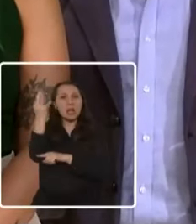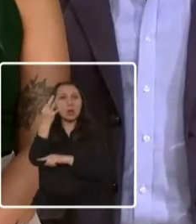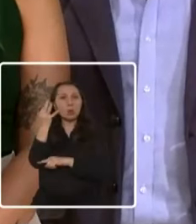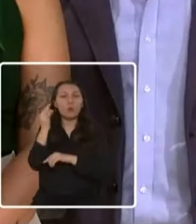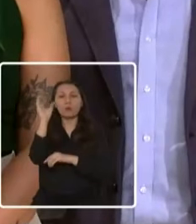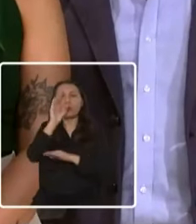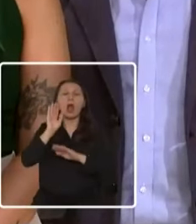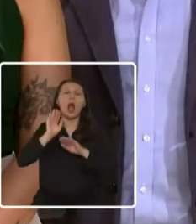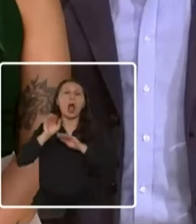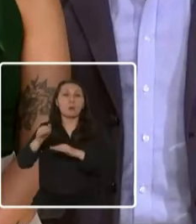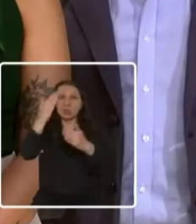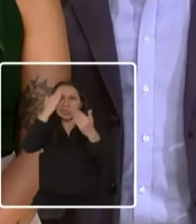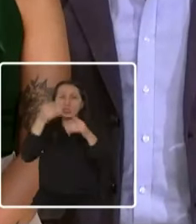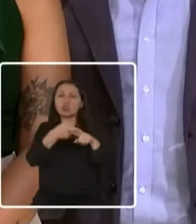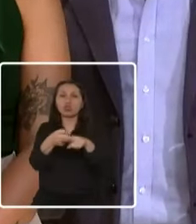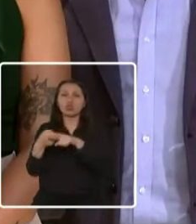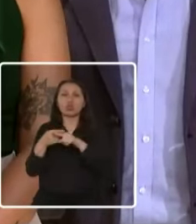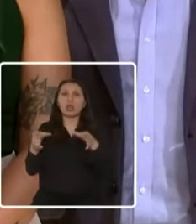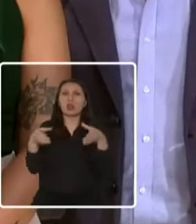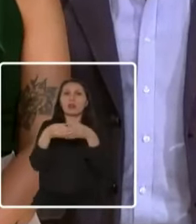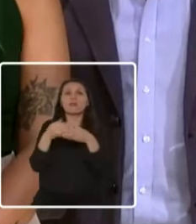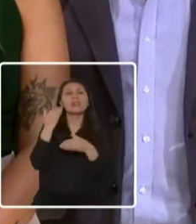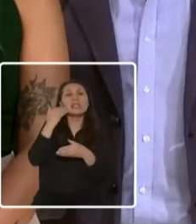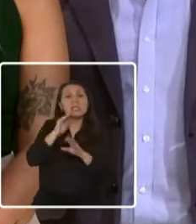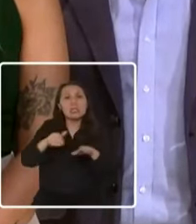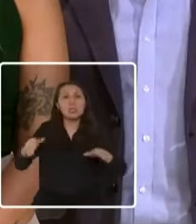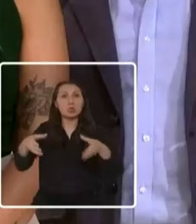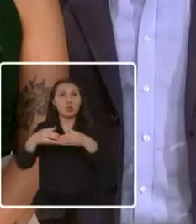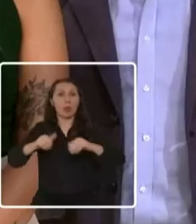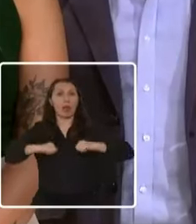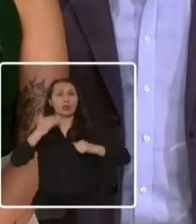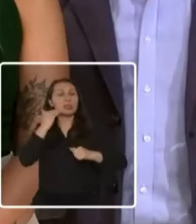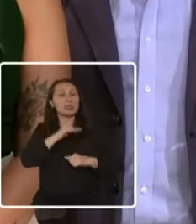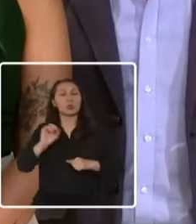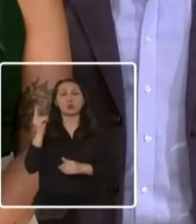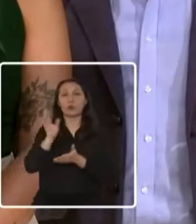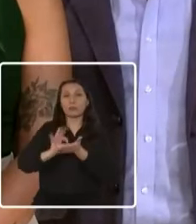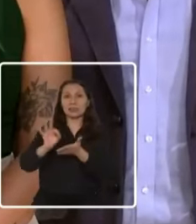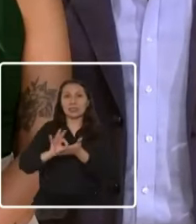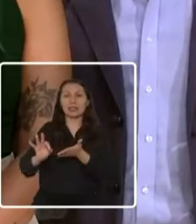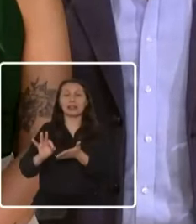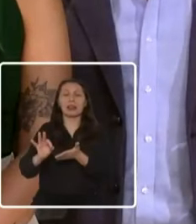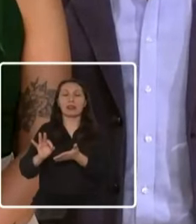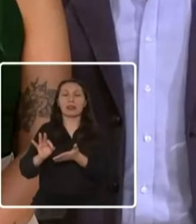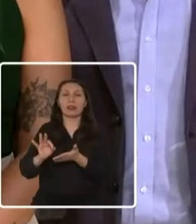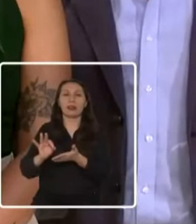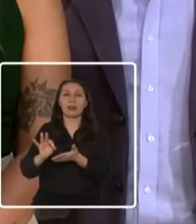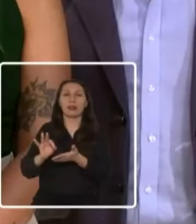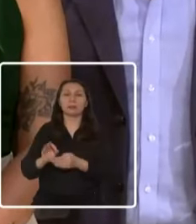el apoyo psicosocial individual y grupal a niños, niñas y adolescentes, que está a cargo de la Subsecretaría de